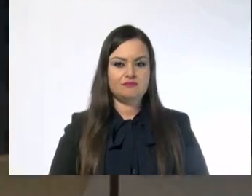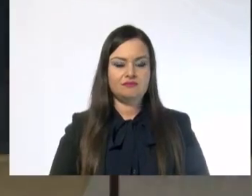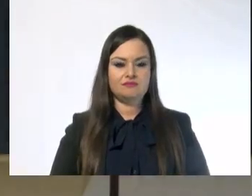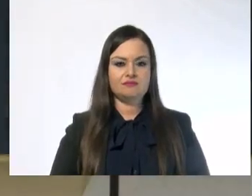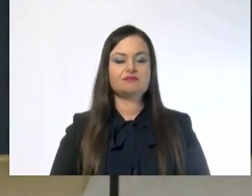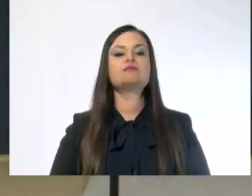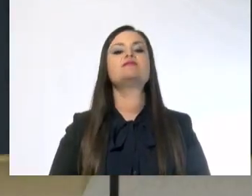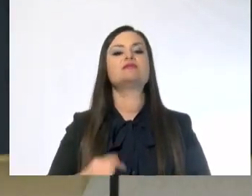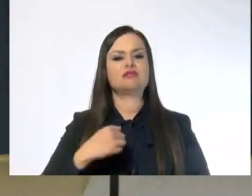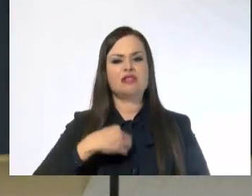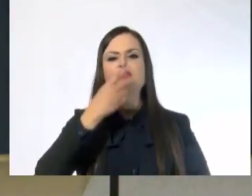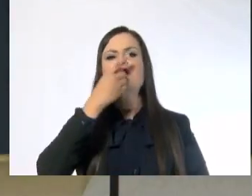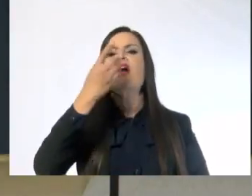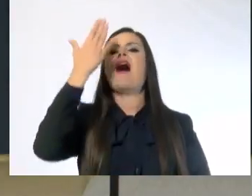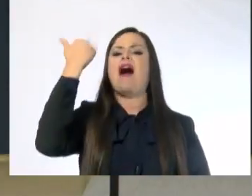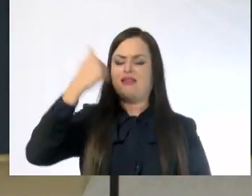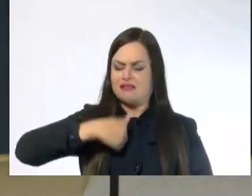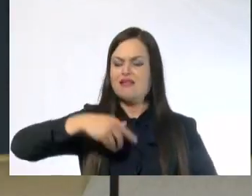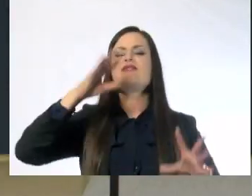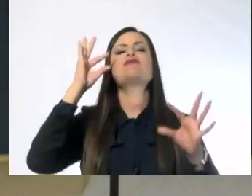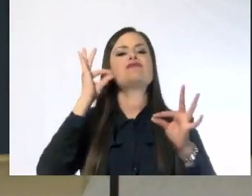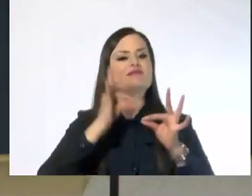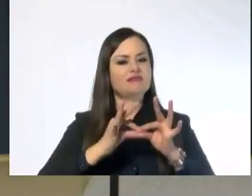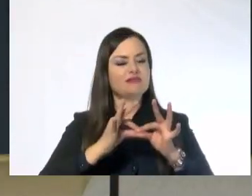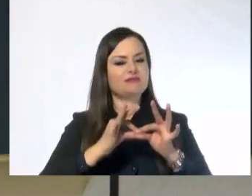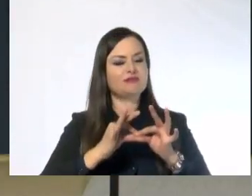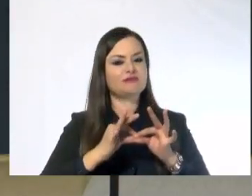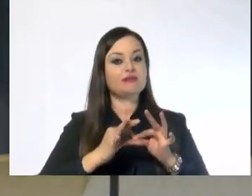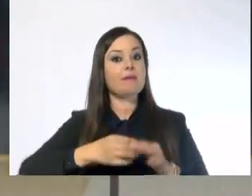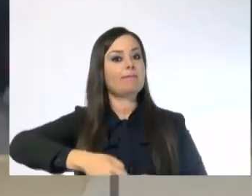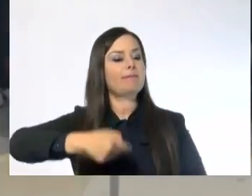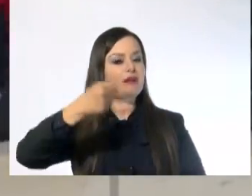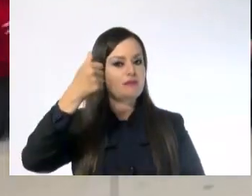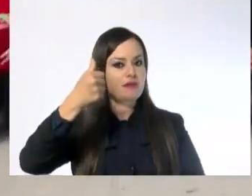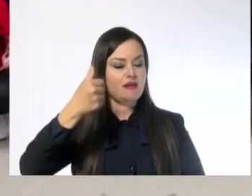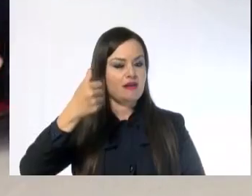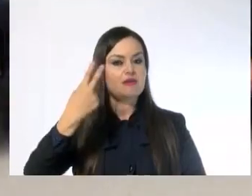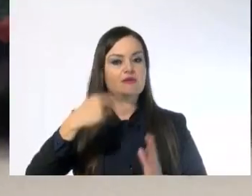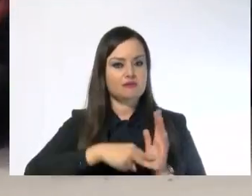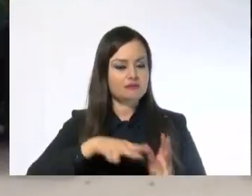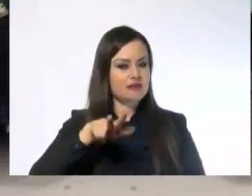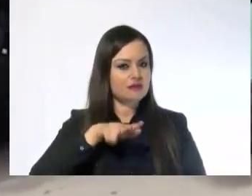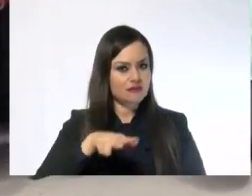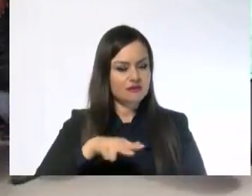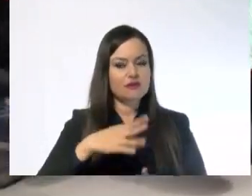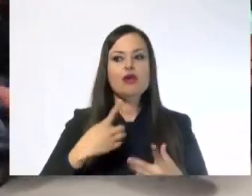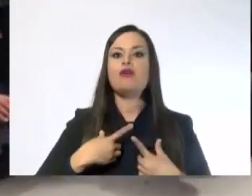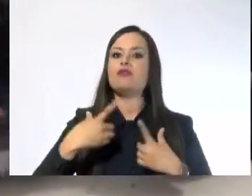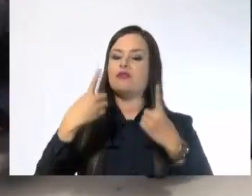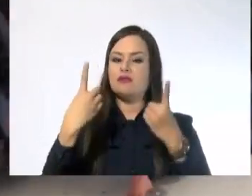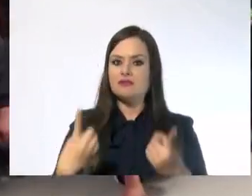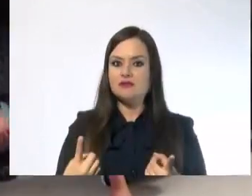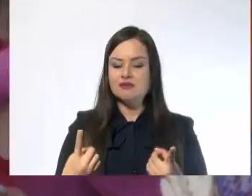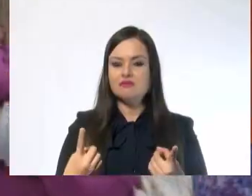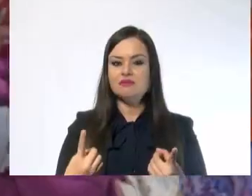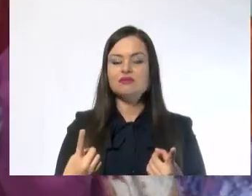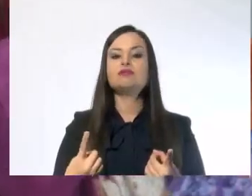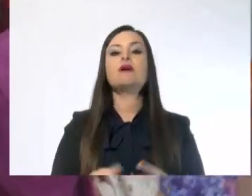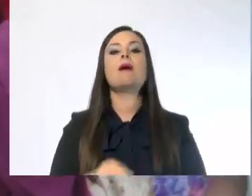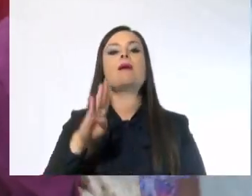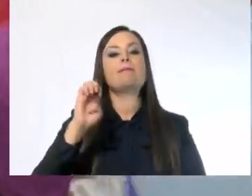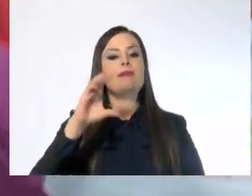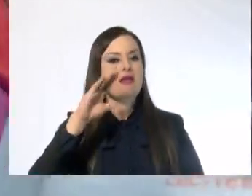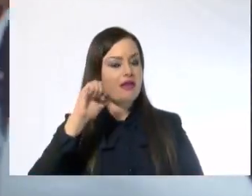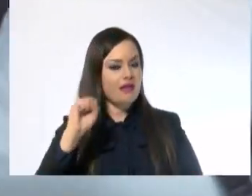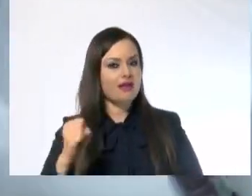cumplimos nuestra palabra por primera vez este año entregamos más de 3000 becas